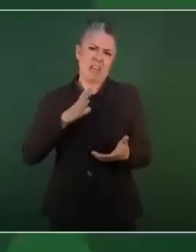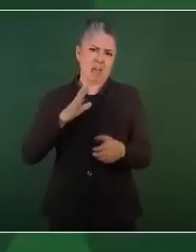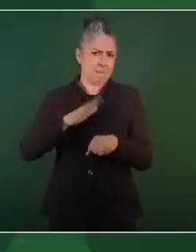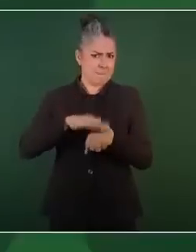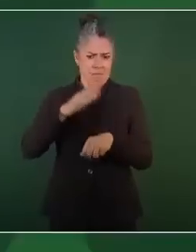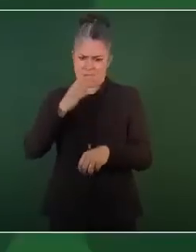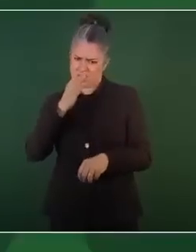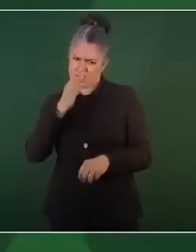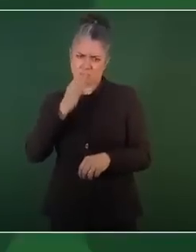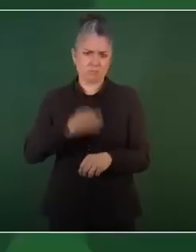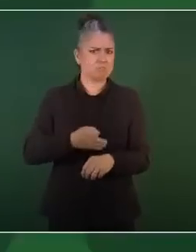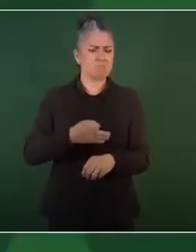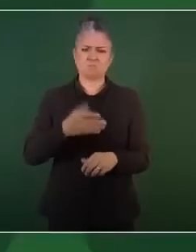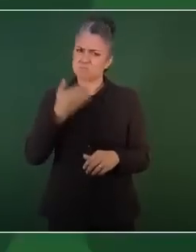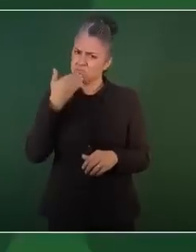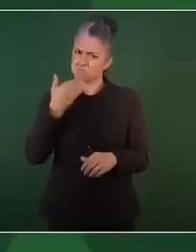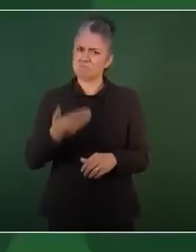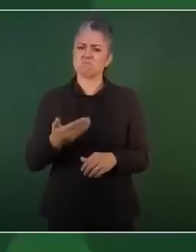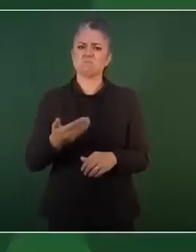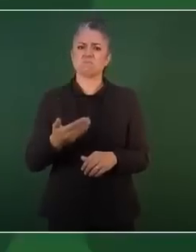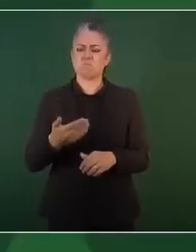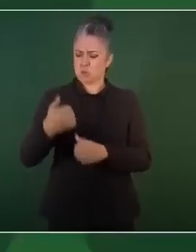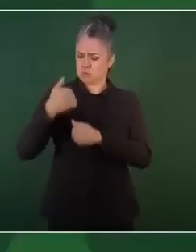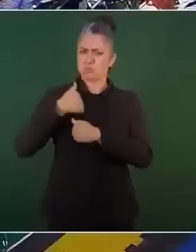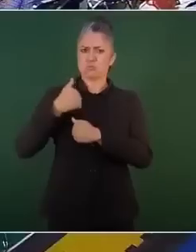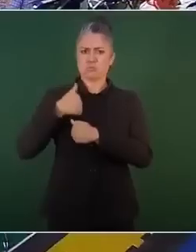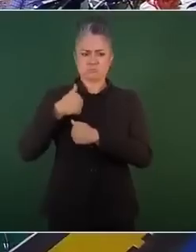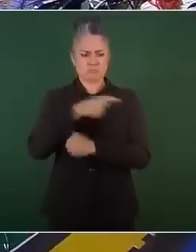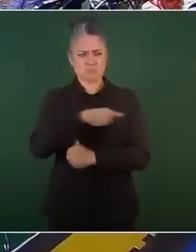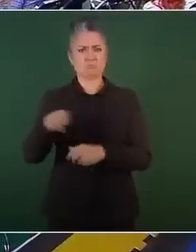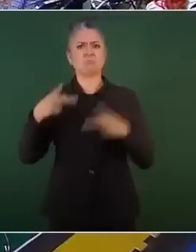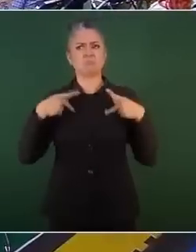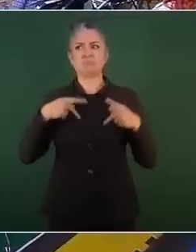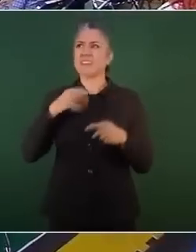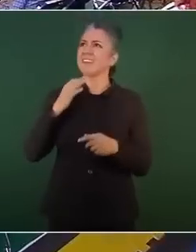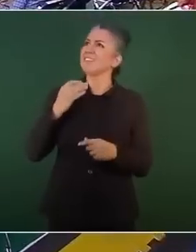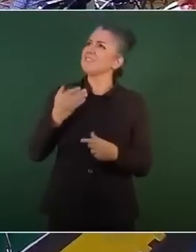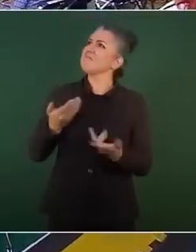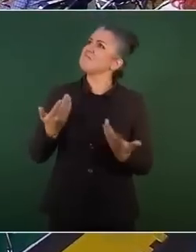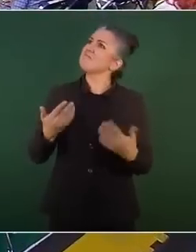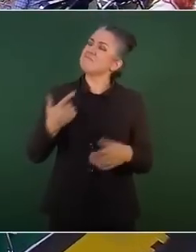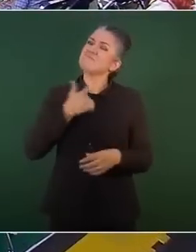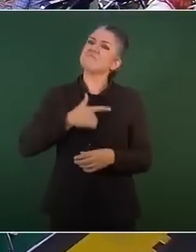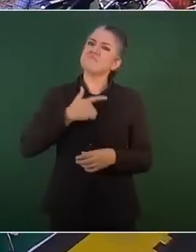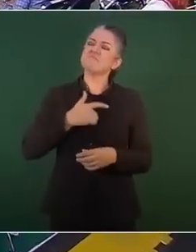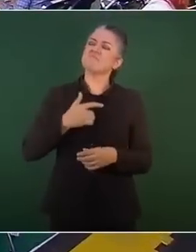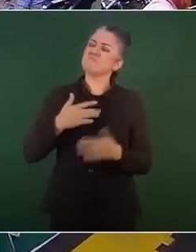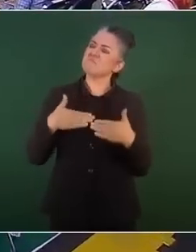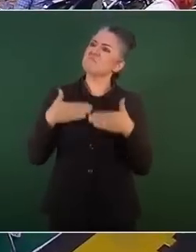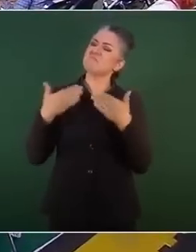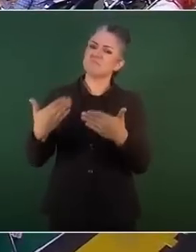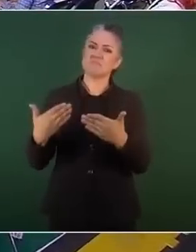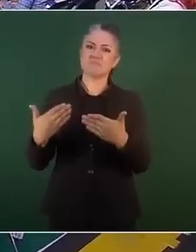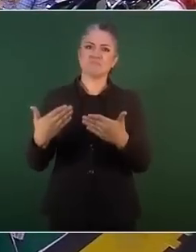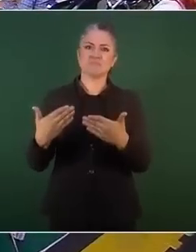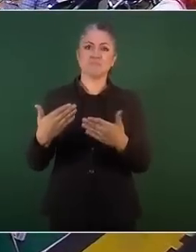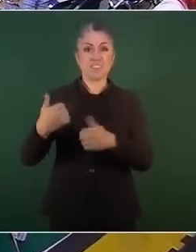aceptación las Fuerzas Armadas que el presidente.